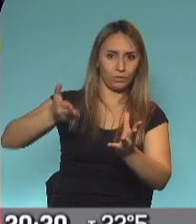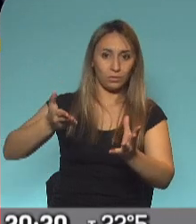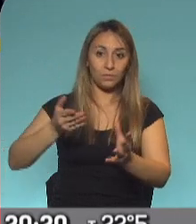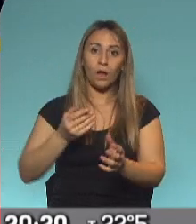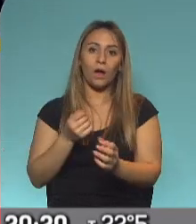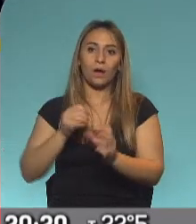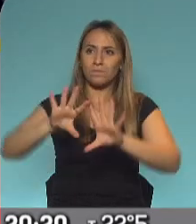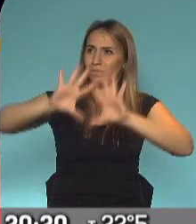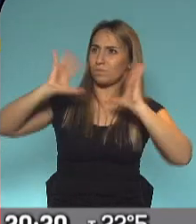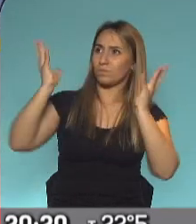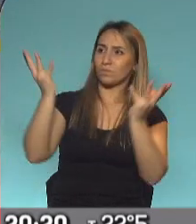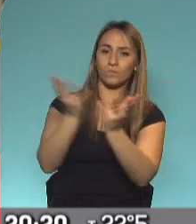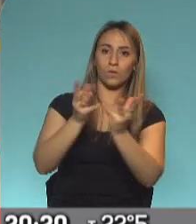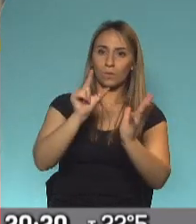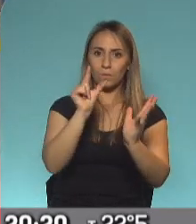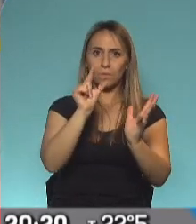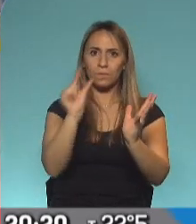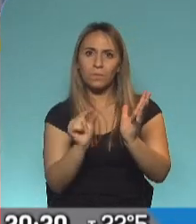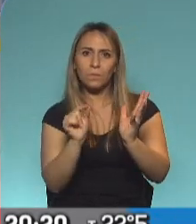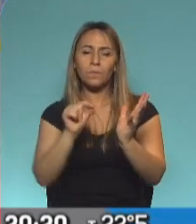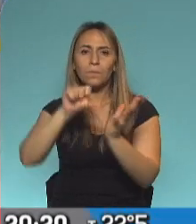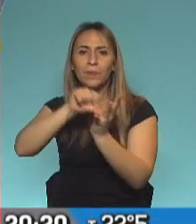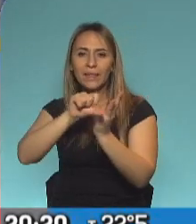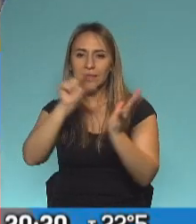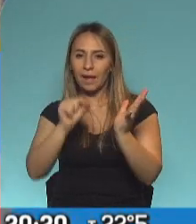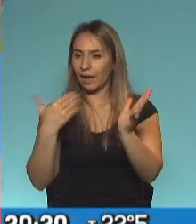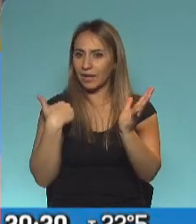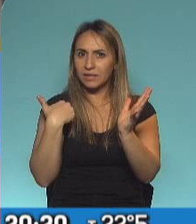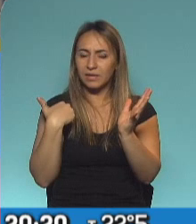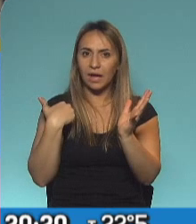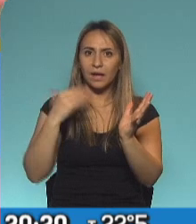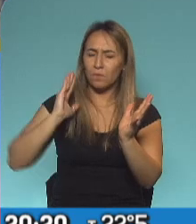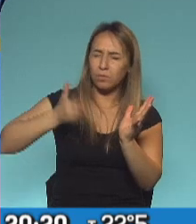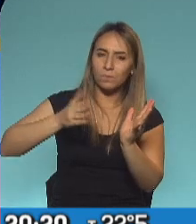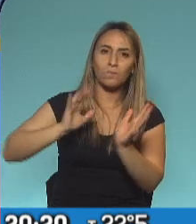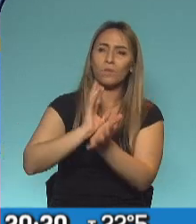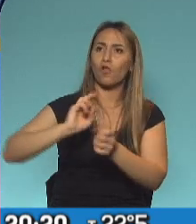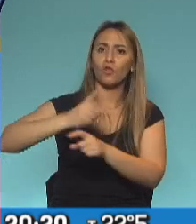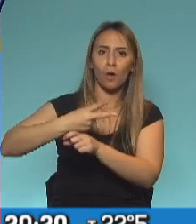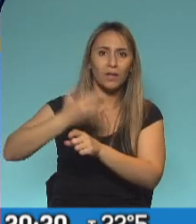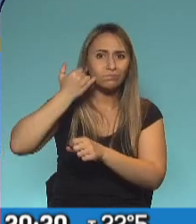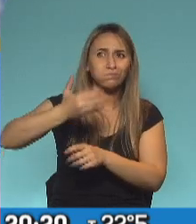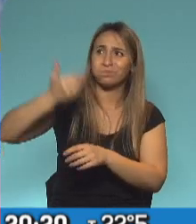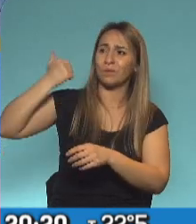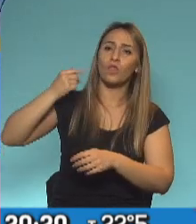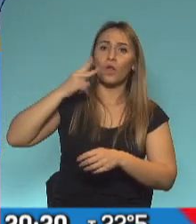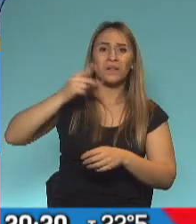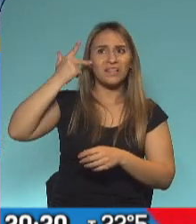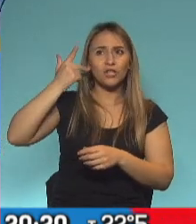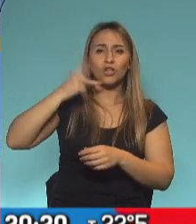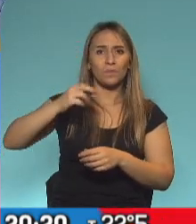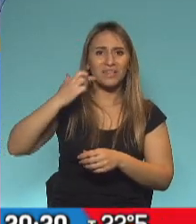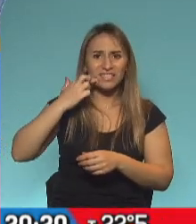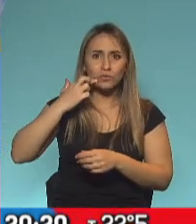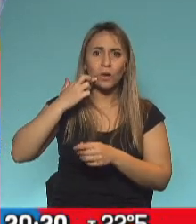ese mundo que venía de una crisis muy fuerte, de una crisis de balanza de pago 2018-2019, con crecimiento de la